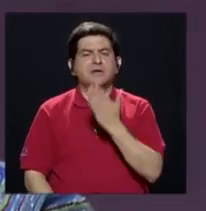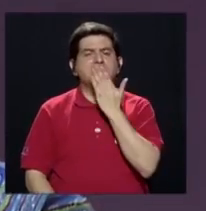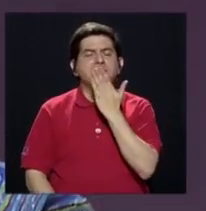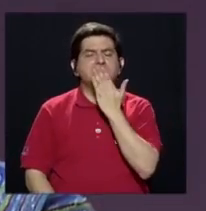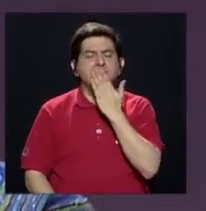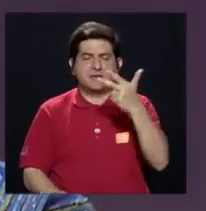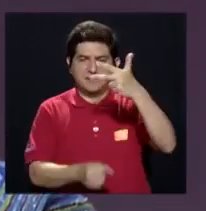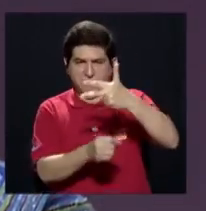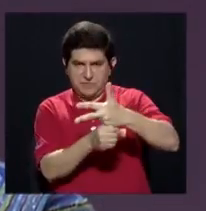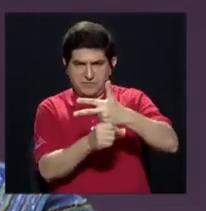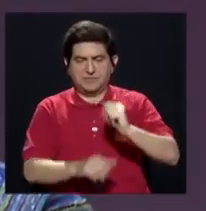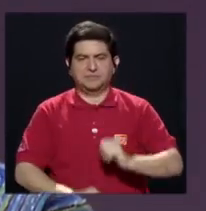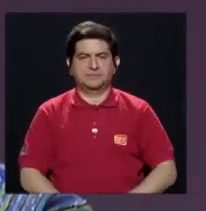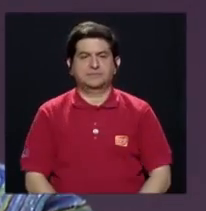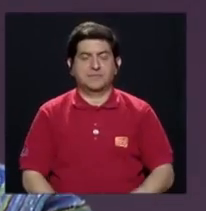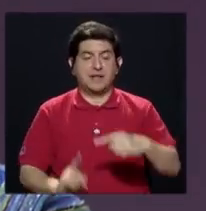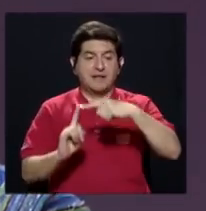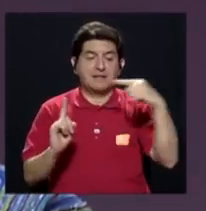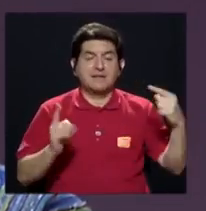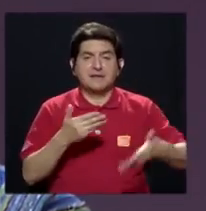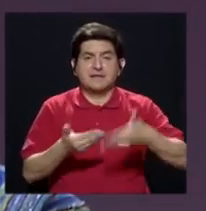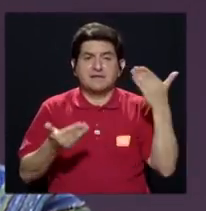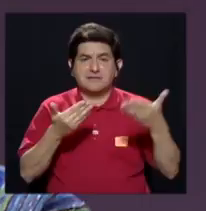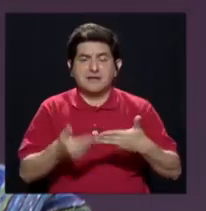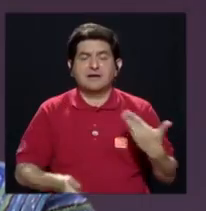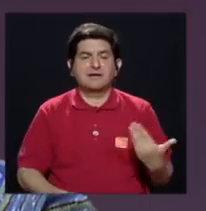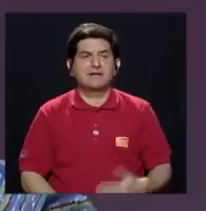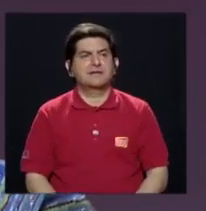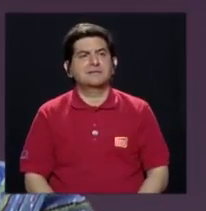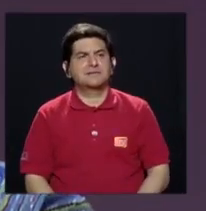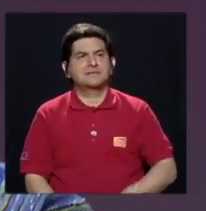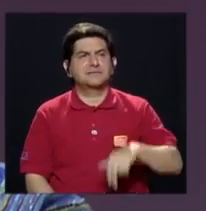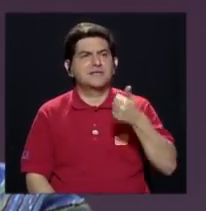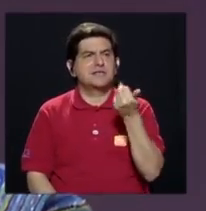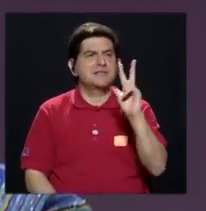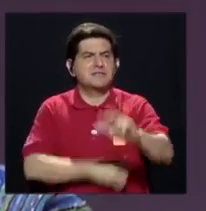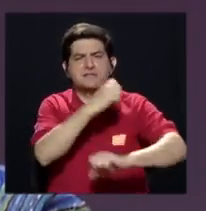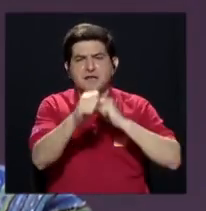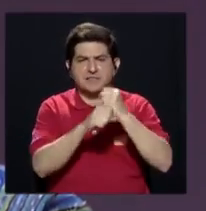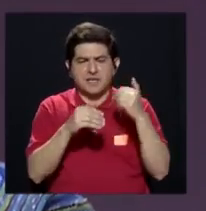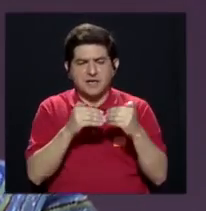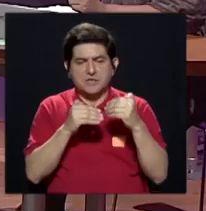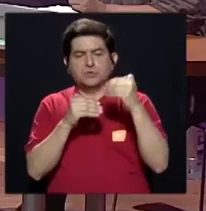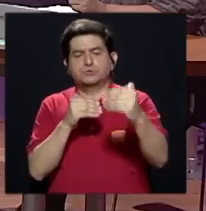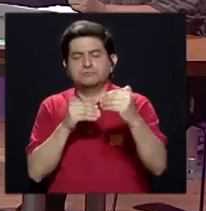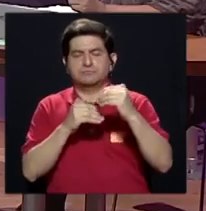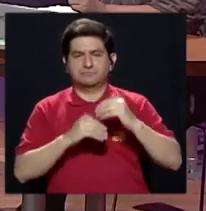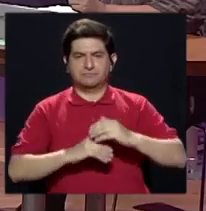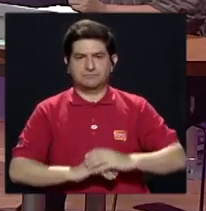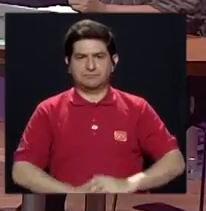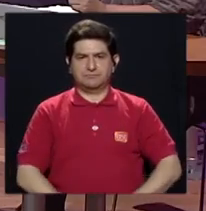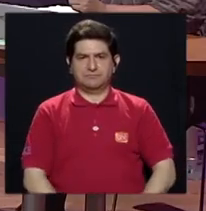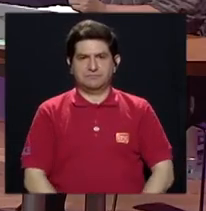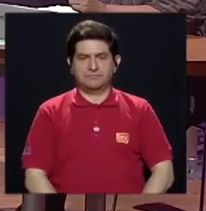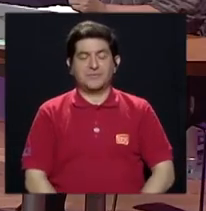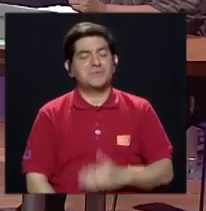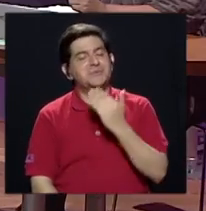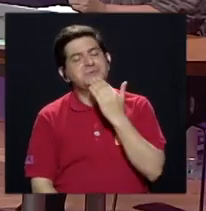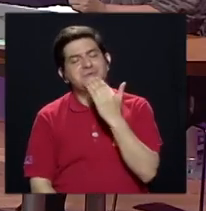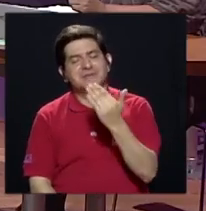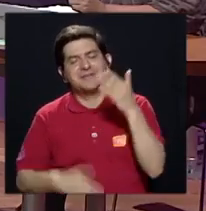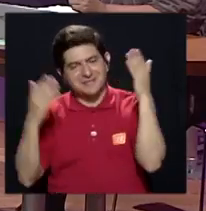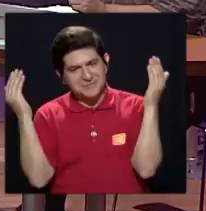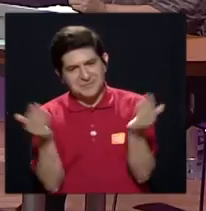Guatemala a partir prácticamente desde hace unos 13 años para acá bueno Muchas gracias